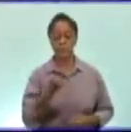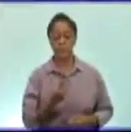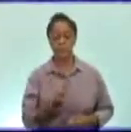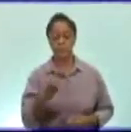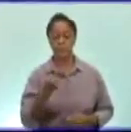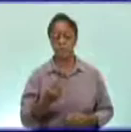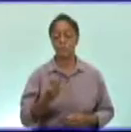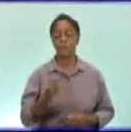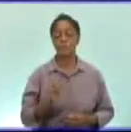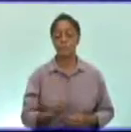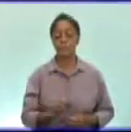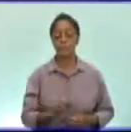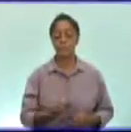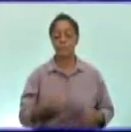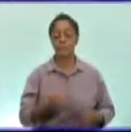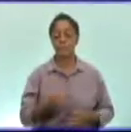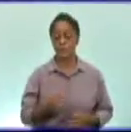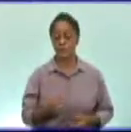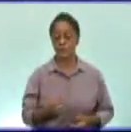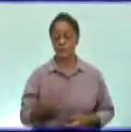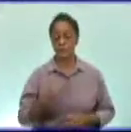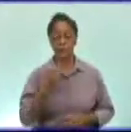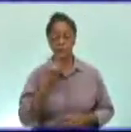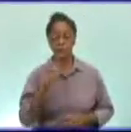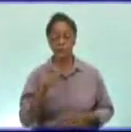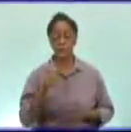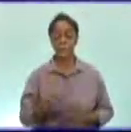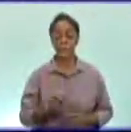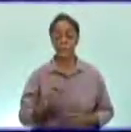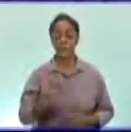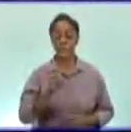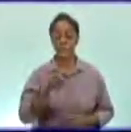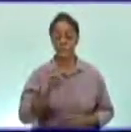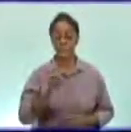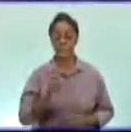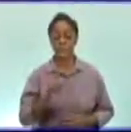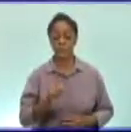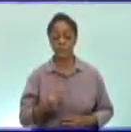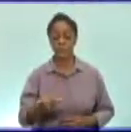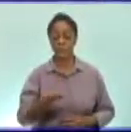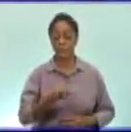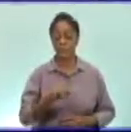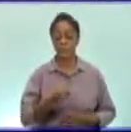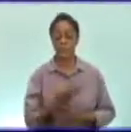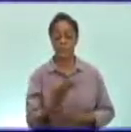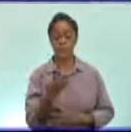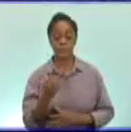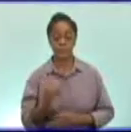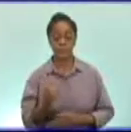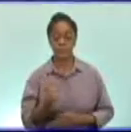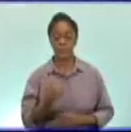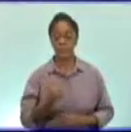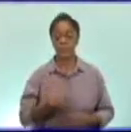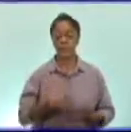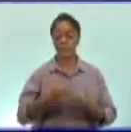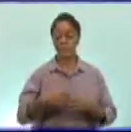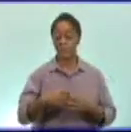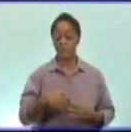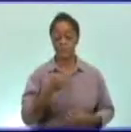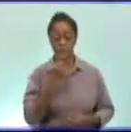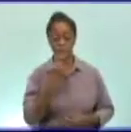o pluricelulares, y además son seres autótrofos. Al igual que las plantas, fabrican su propio